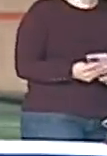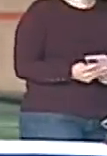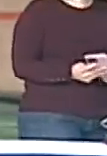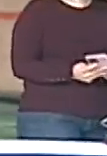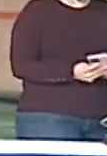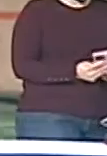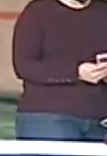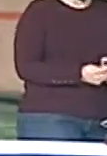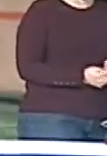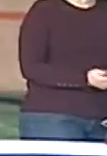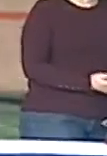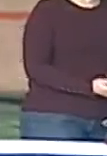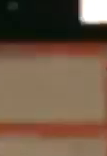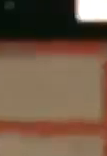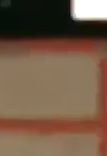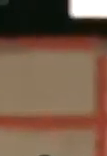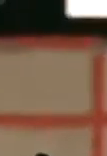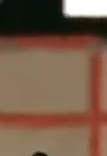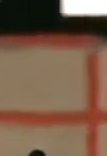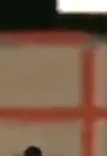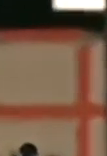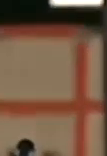Venezuela. Este nuevo año.